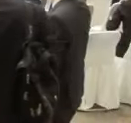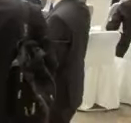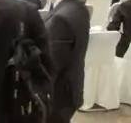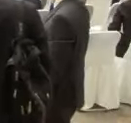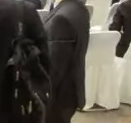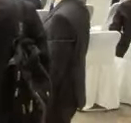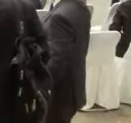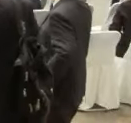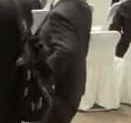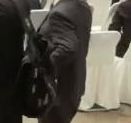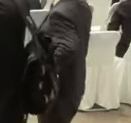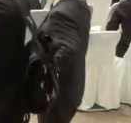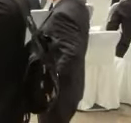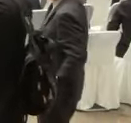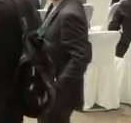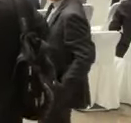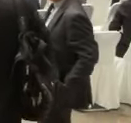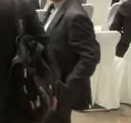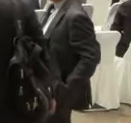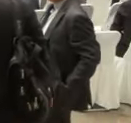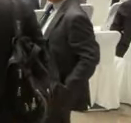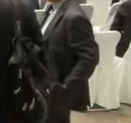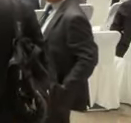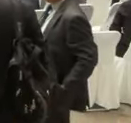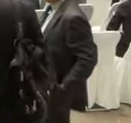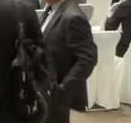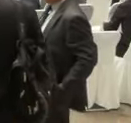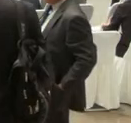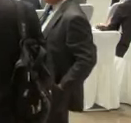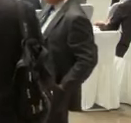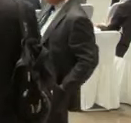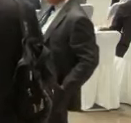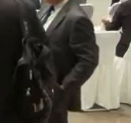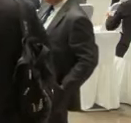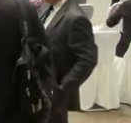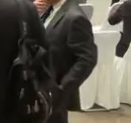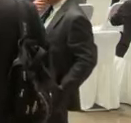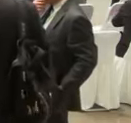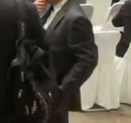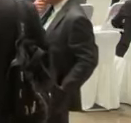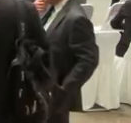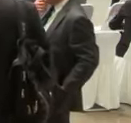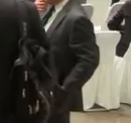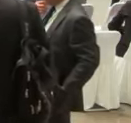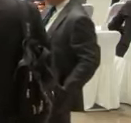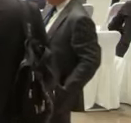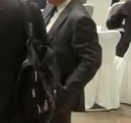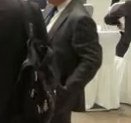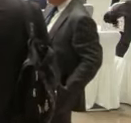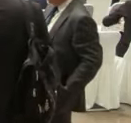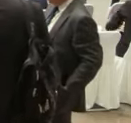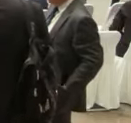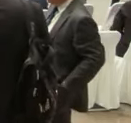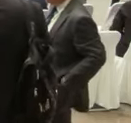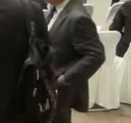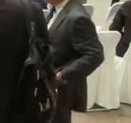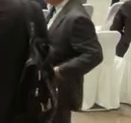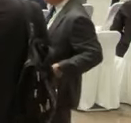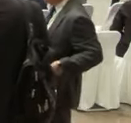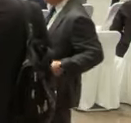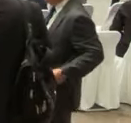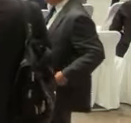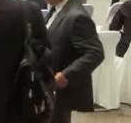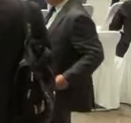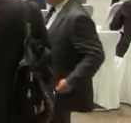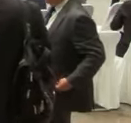los participantes en la segunda mesa y el moderador ocupan sus lugares y